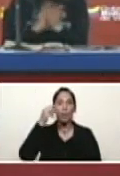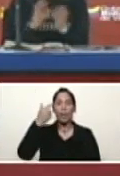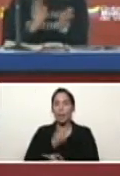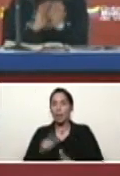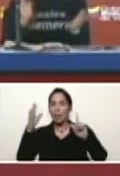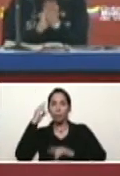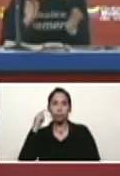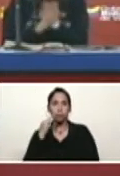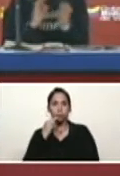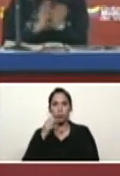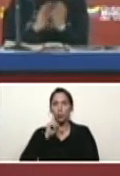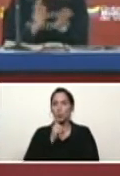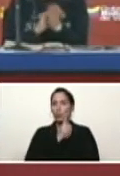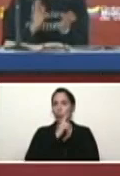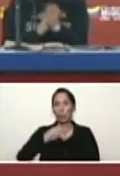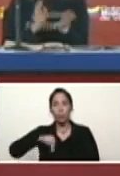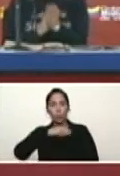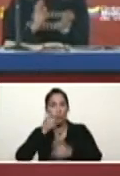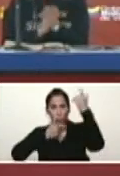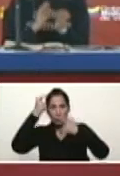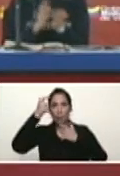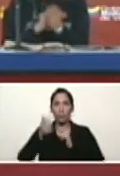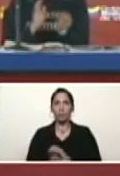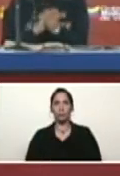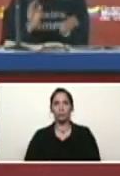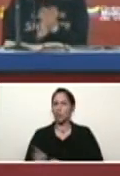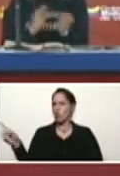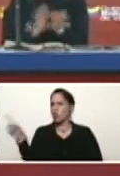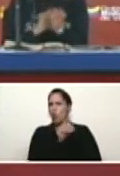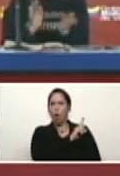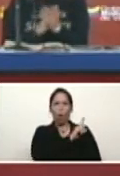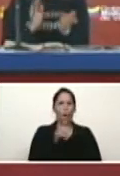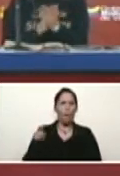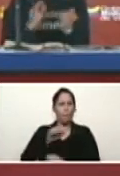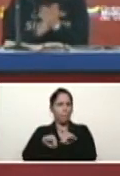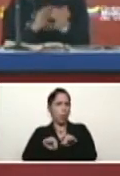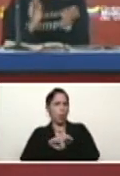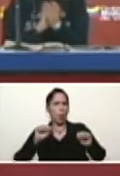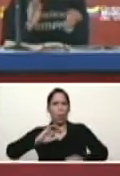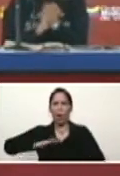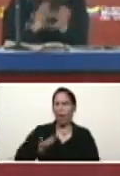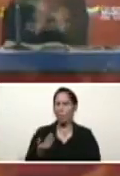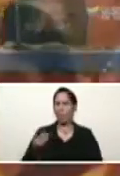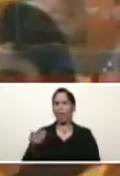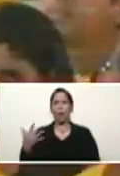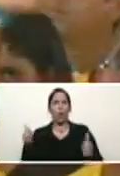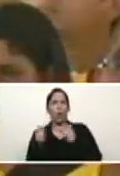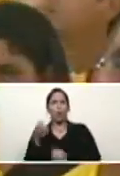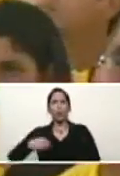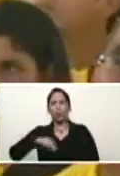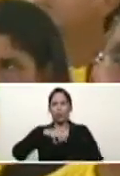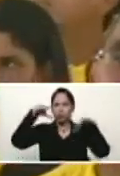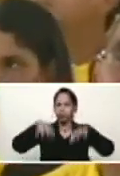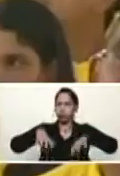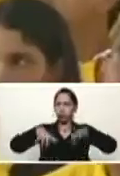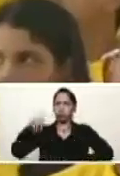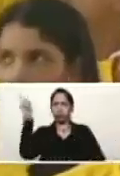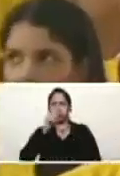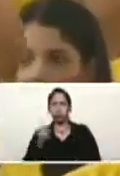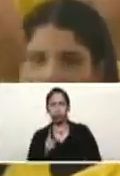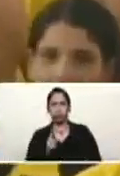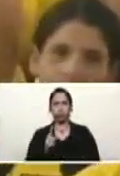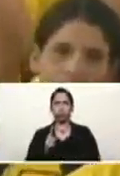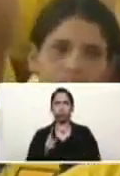Bolívar, en nombre de nuestro comandante Hugo Chávez, no podrán con nosotros. Llueva, truene o